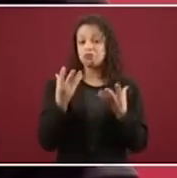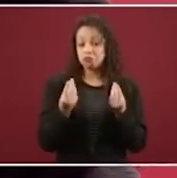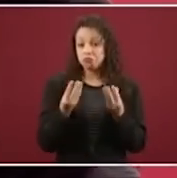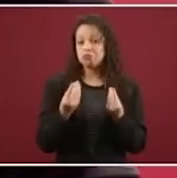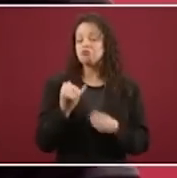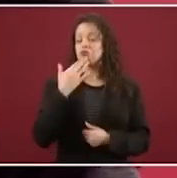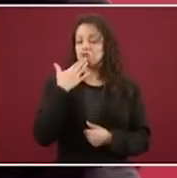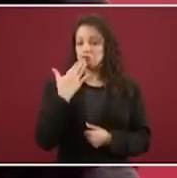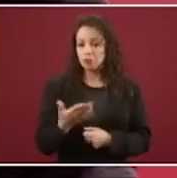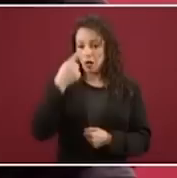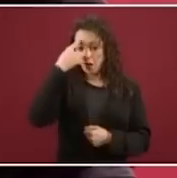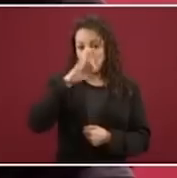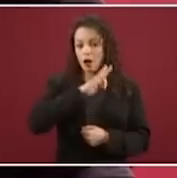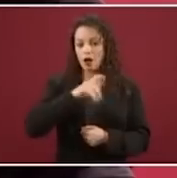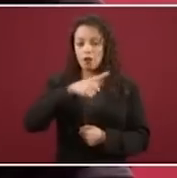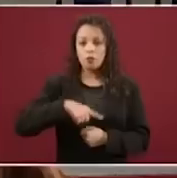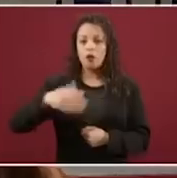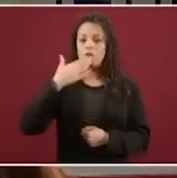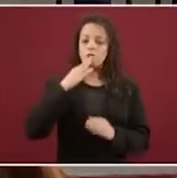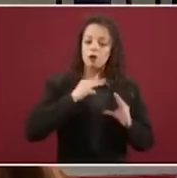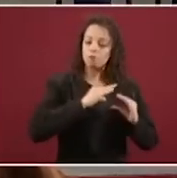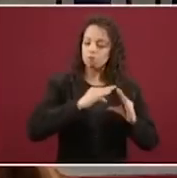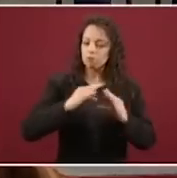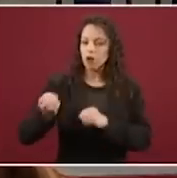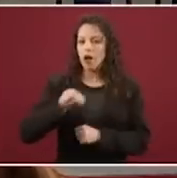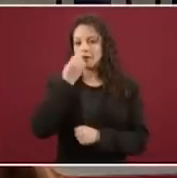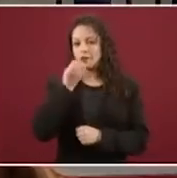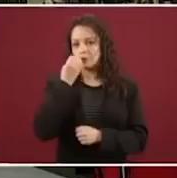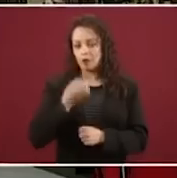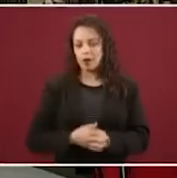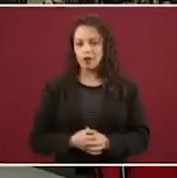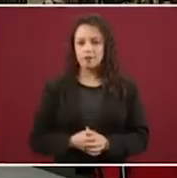desempeño académico de las escuelas.